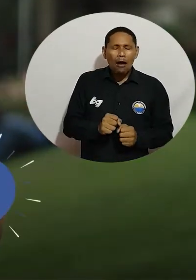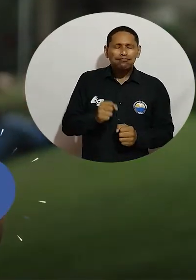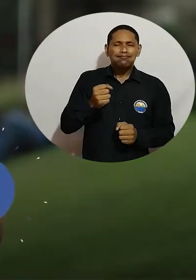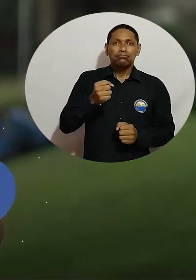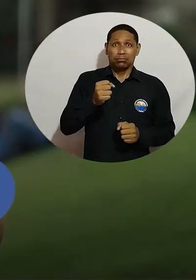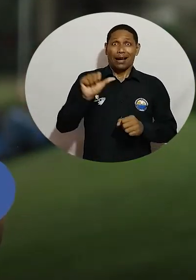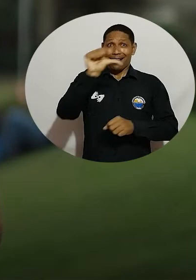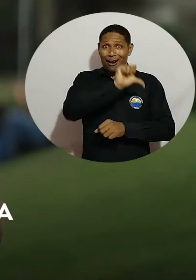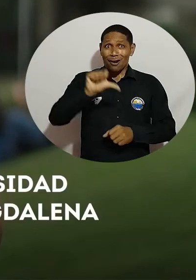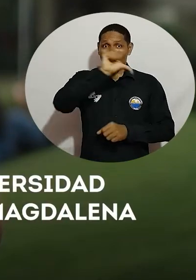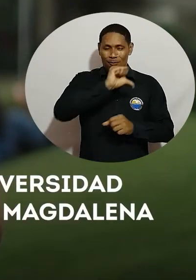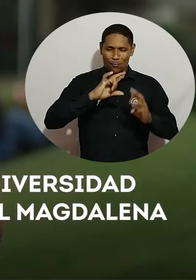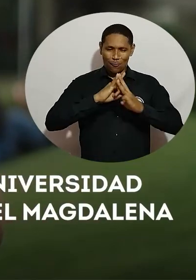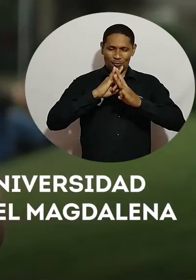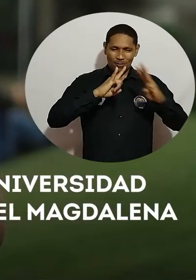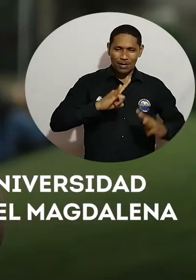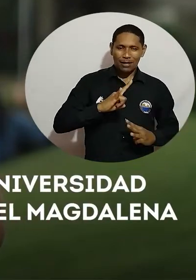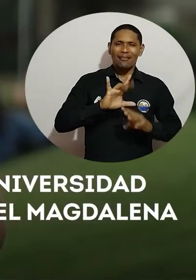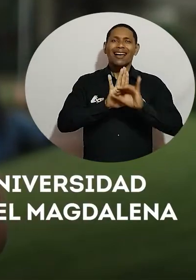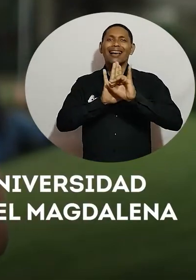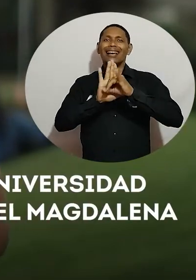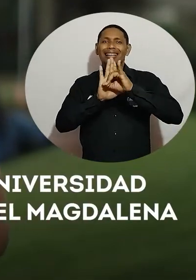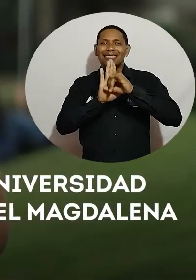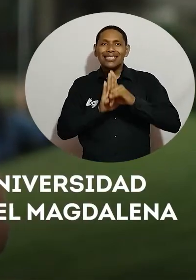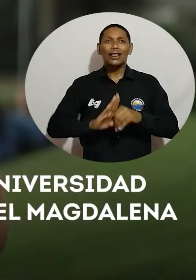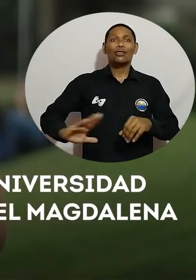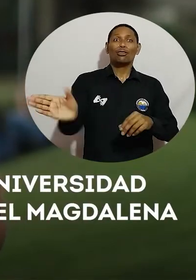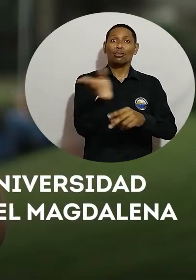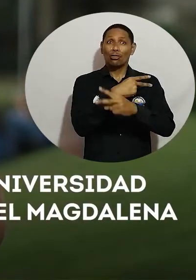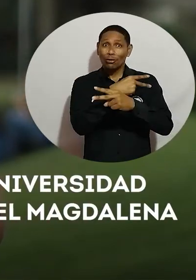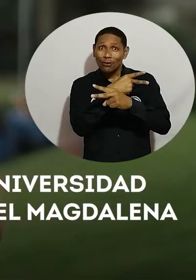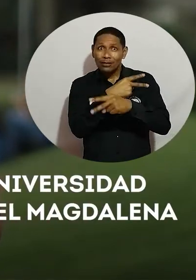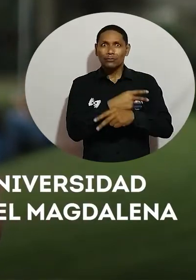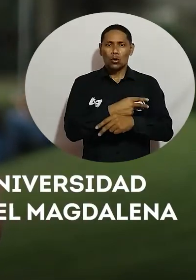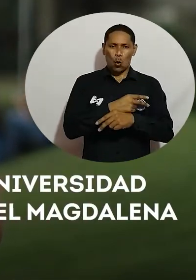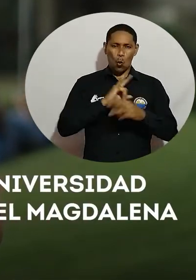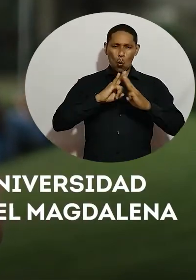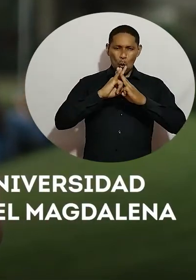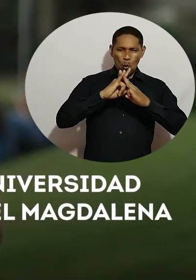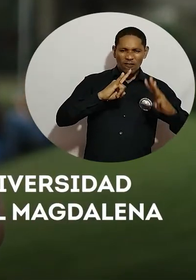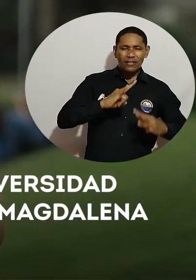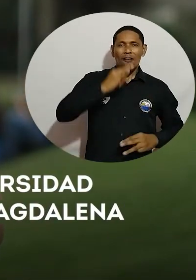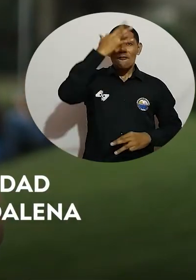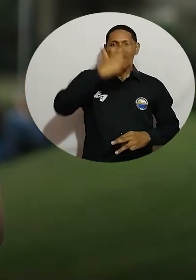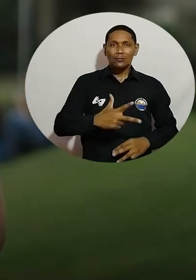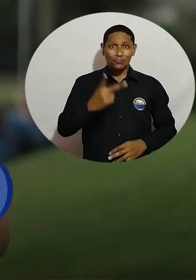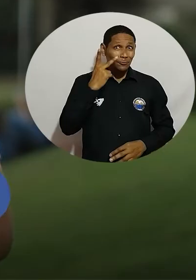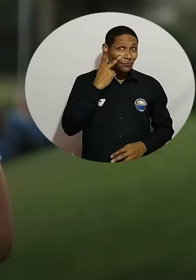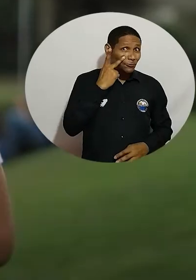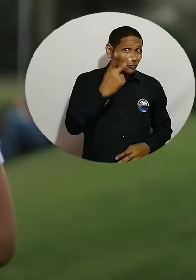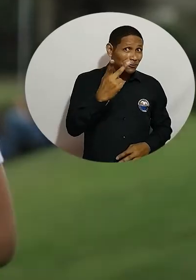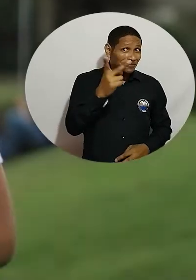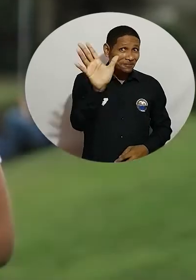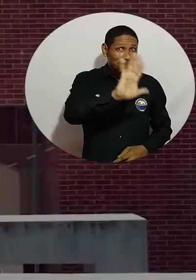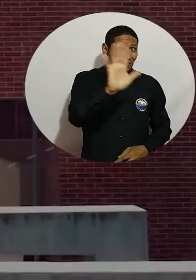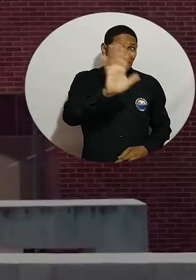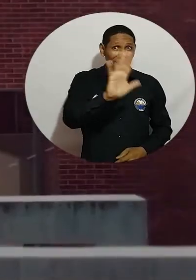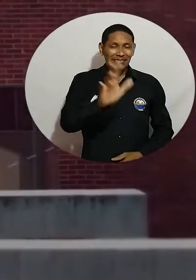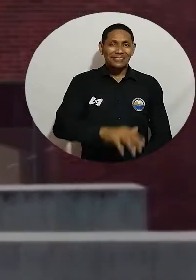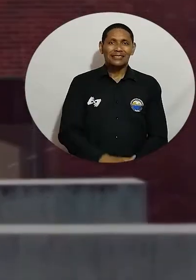institucionales, arroba unimagdalena para Instagram y Twitter y Universidad del Magdalena en Facebook. Hasta pronto.